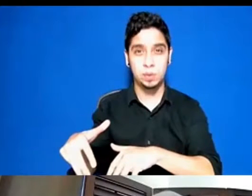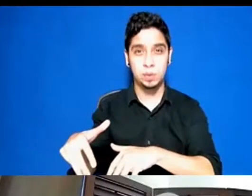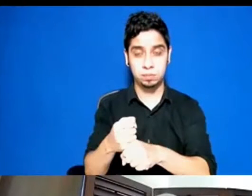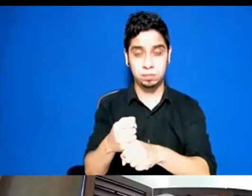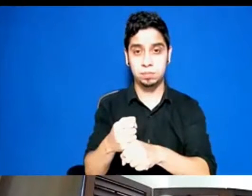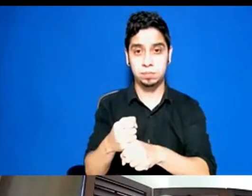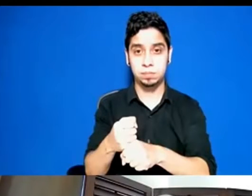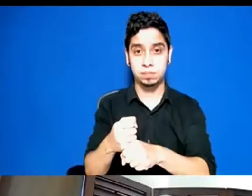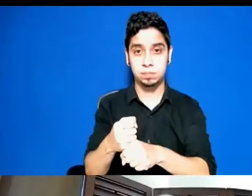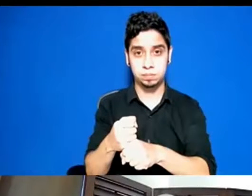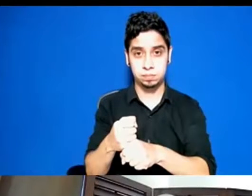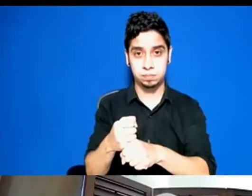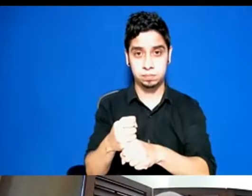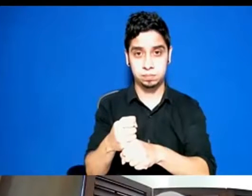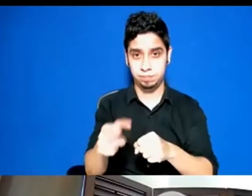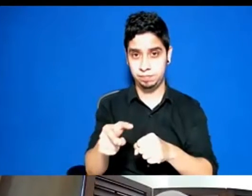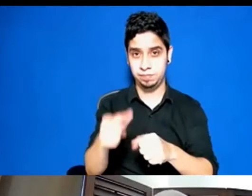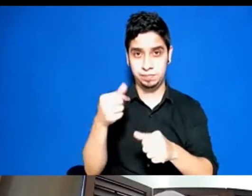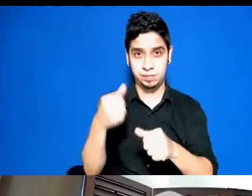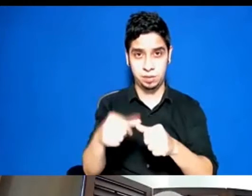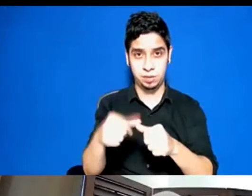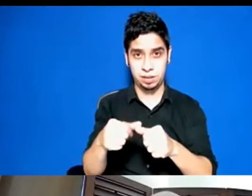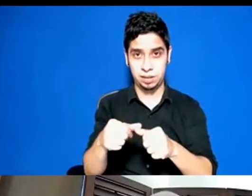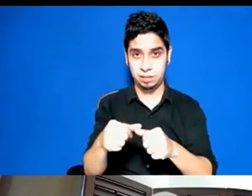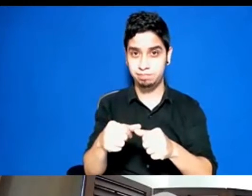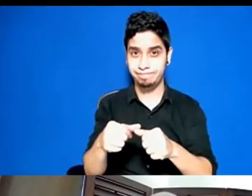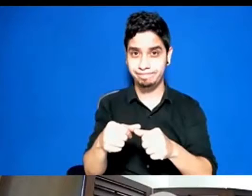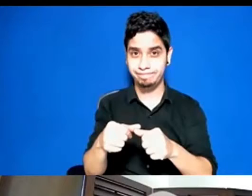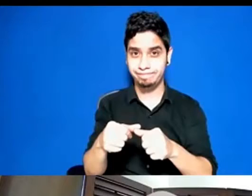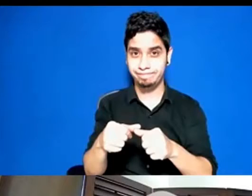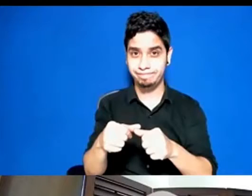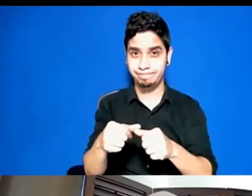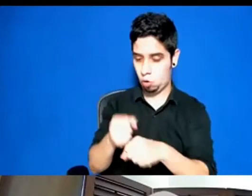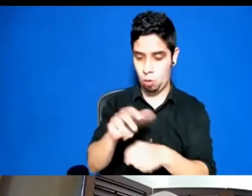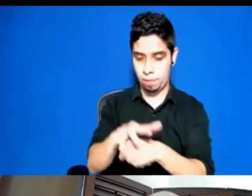año. ¡Ay, el año! ¡Qué año! ¡Qué año!